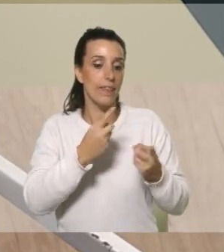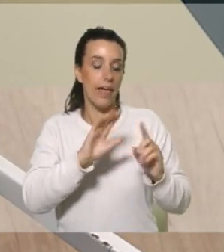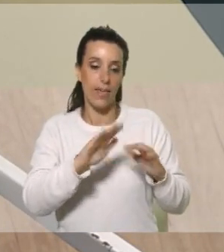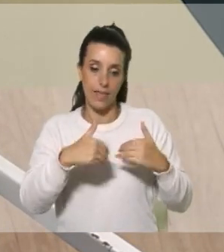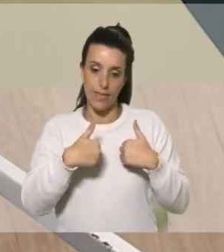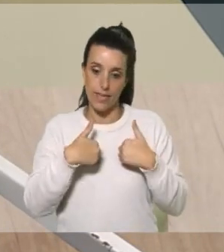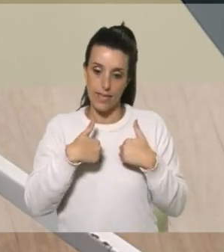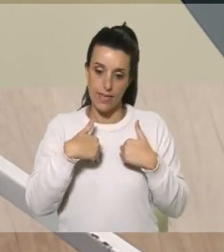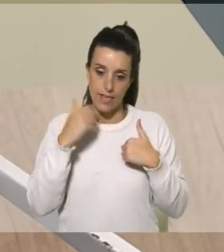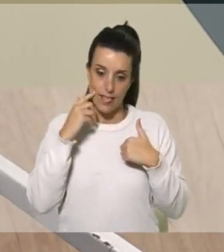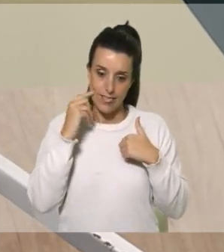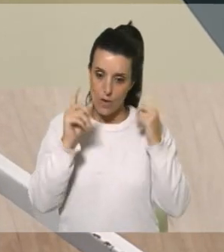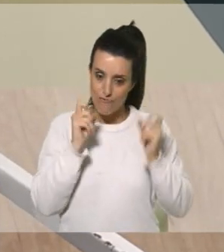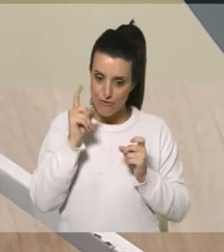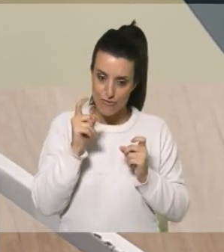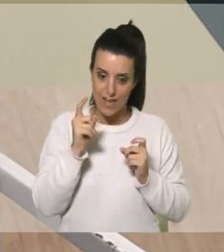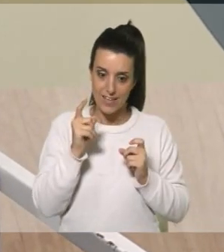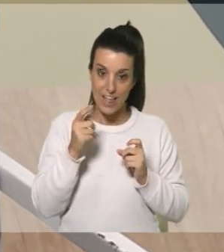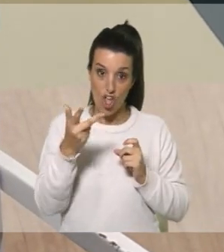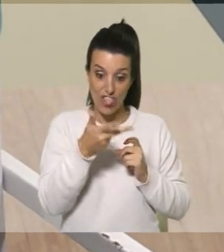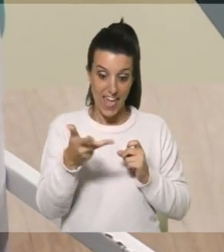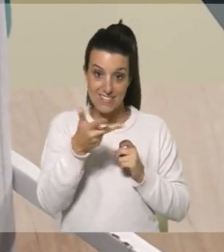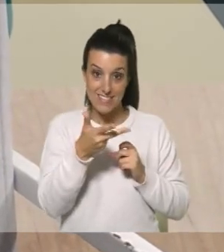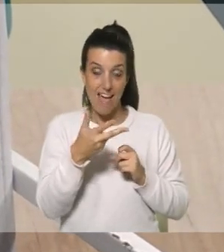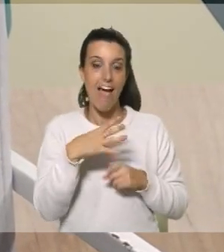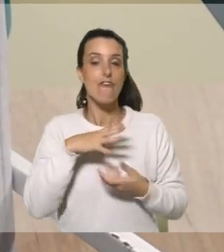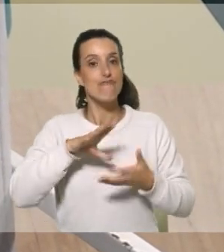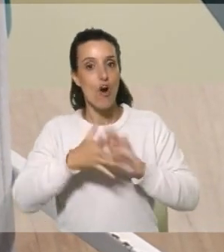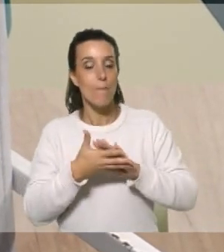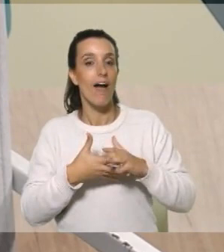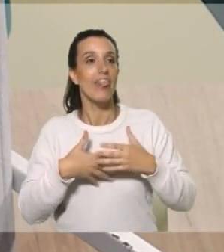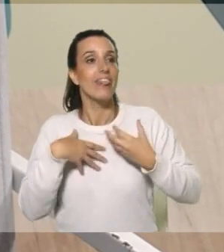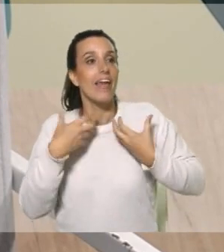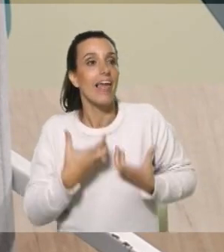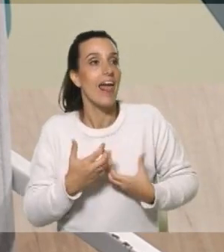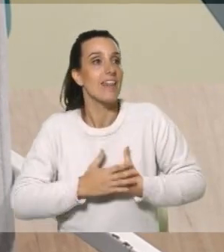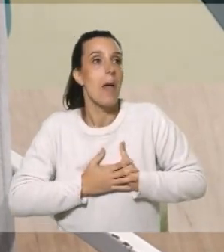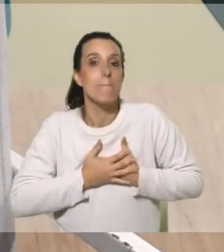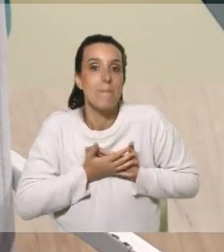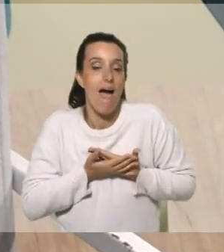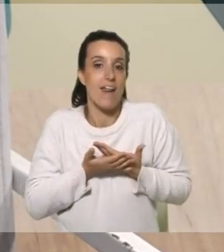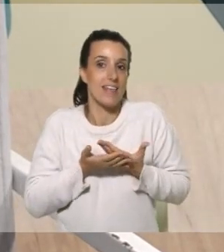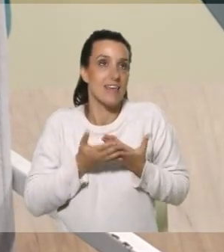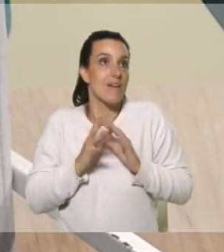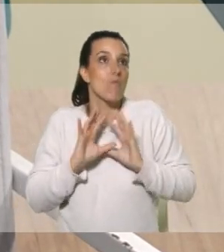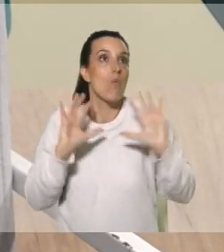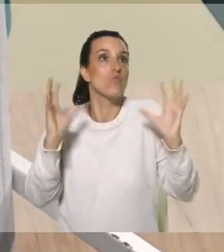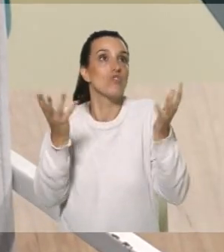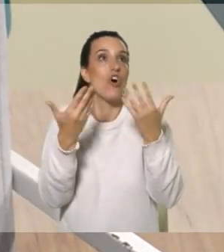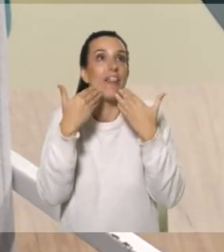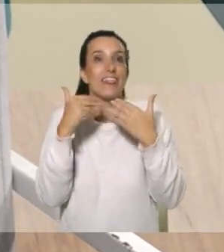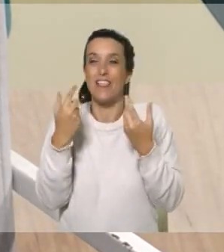que si bien ellos este en sí mismo tienen su forma de desear de amar y de contemplar el mundo